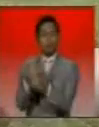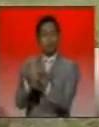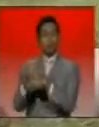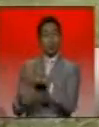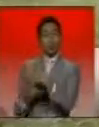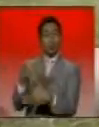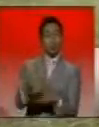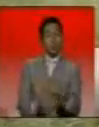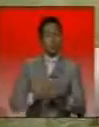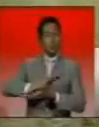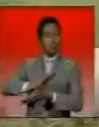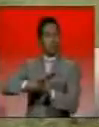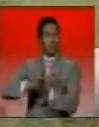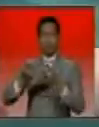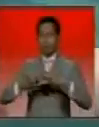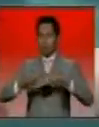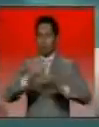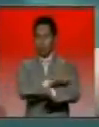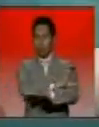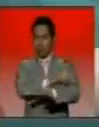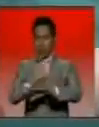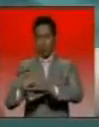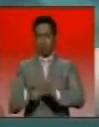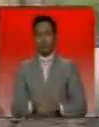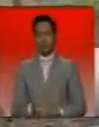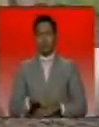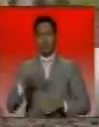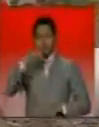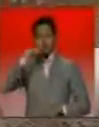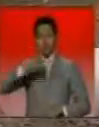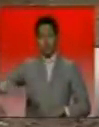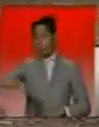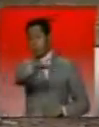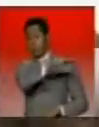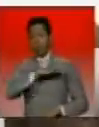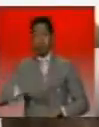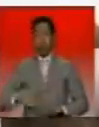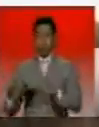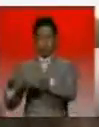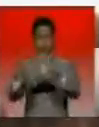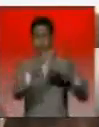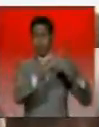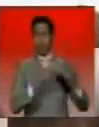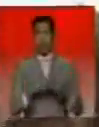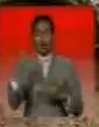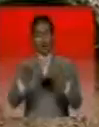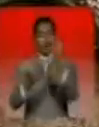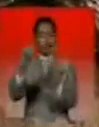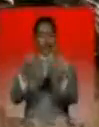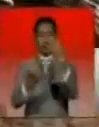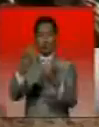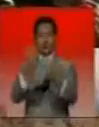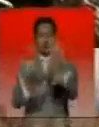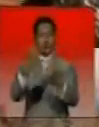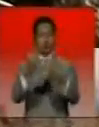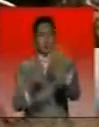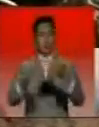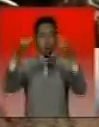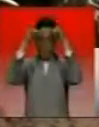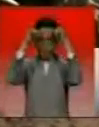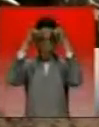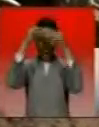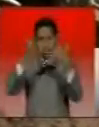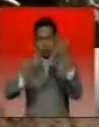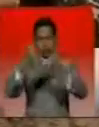de este manjar se inicia en el campo, en pequeñas fincas y grandes haciendas donde en su mayoría se realiza un ordeño manual para obtener la